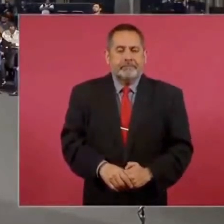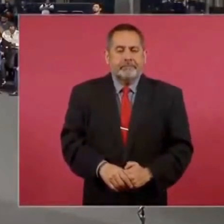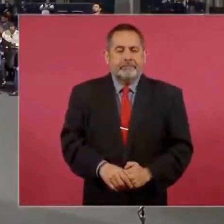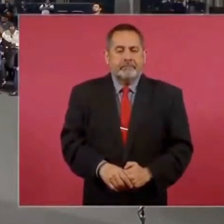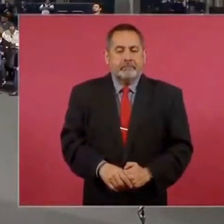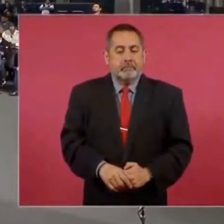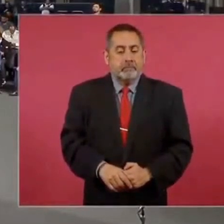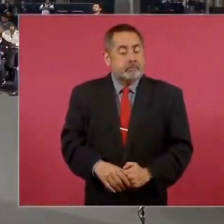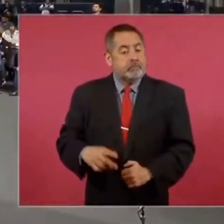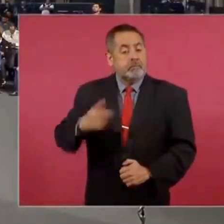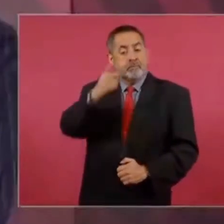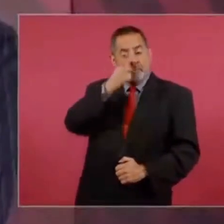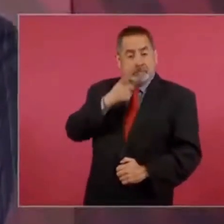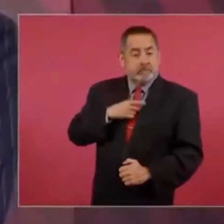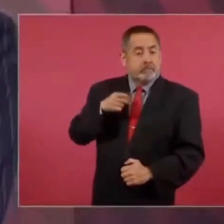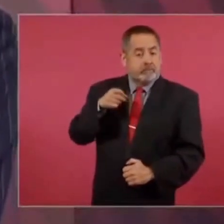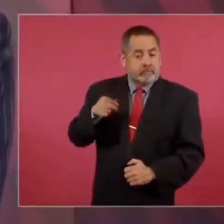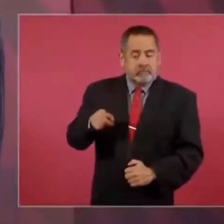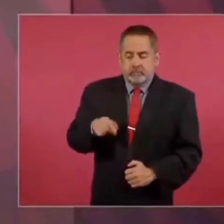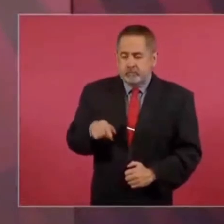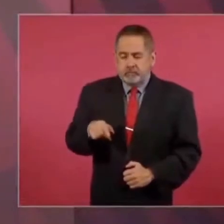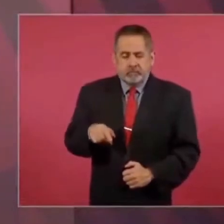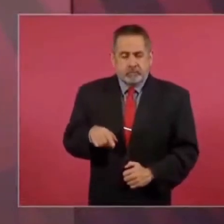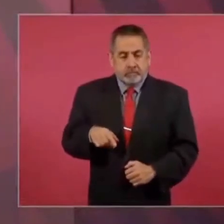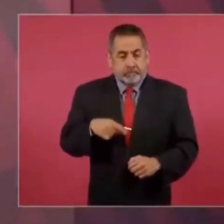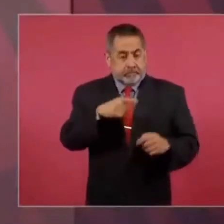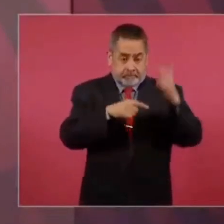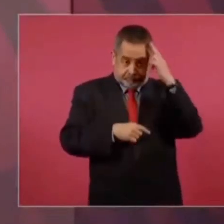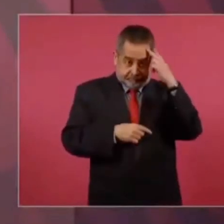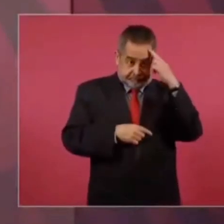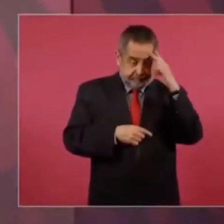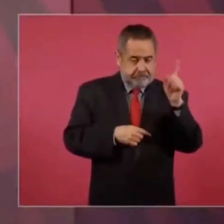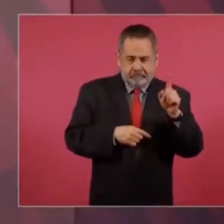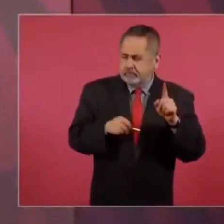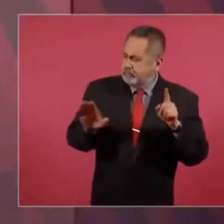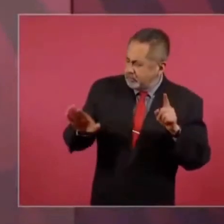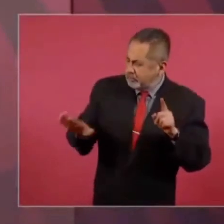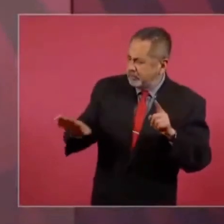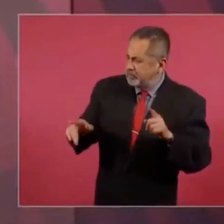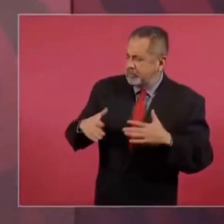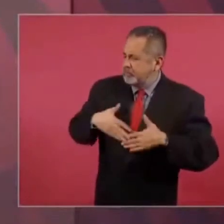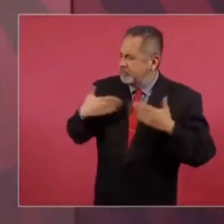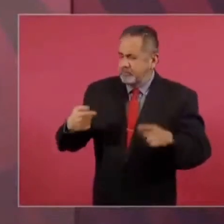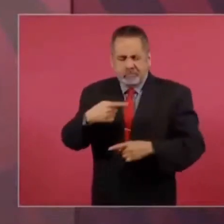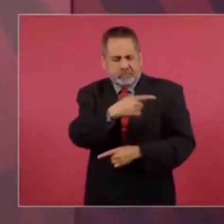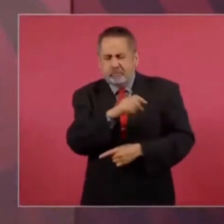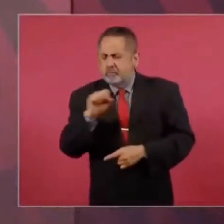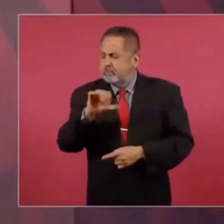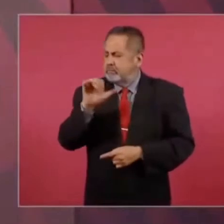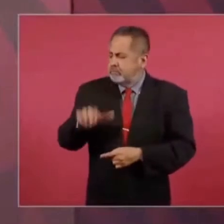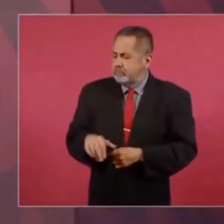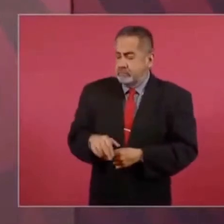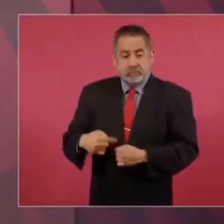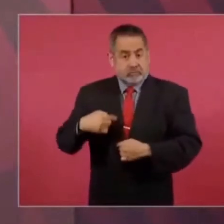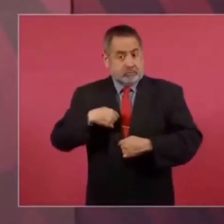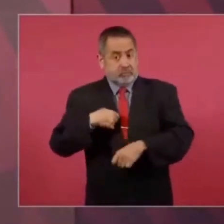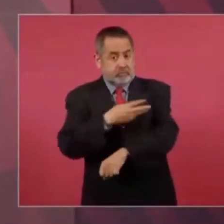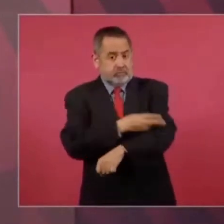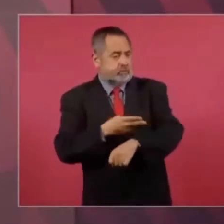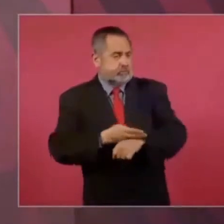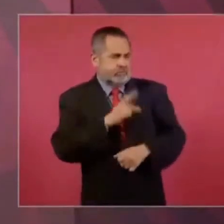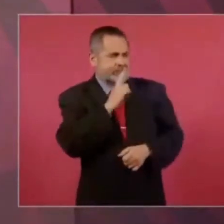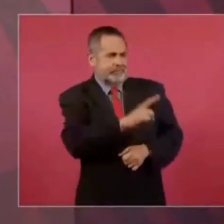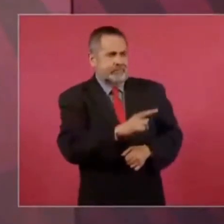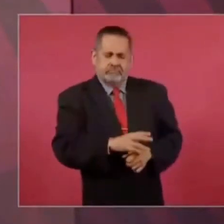Me dijo que tuviera confianza en la Suprema Corte, a lo cual le contesté con